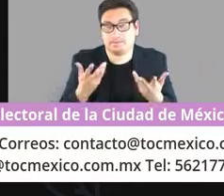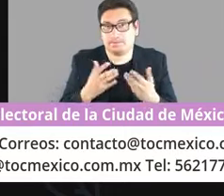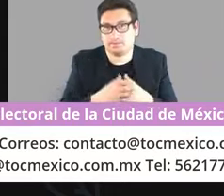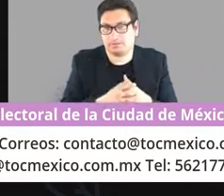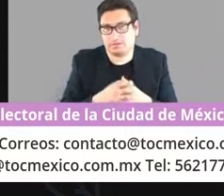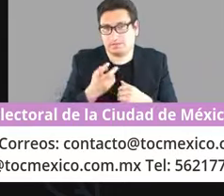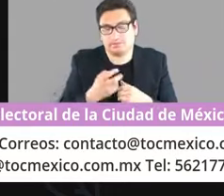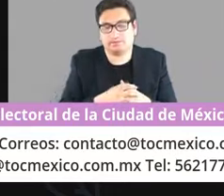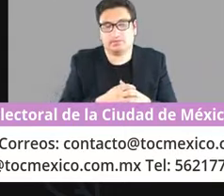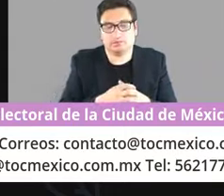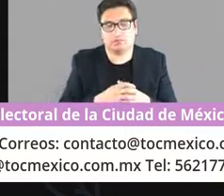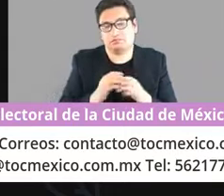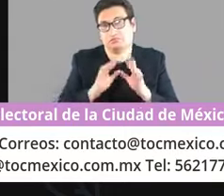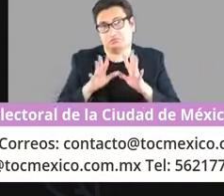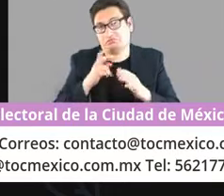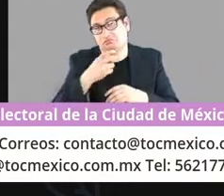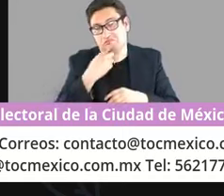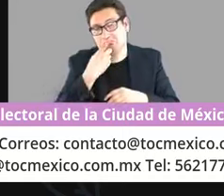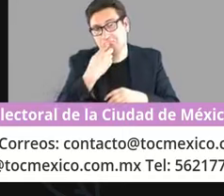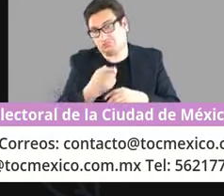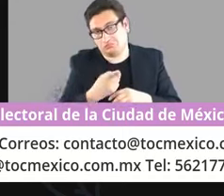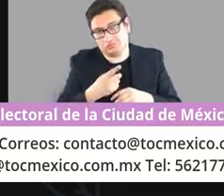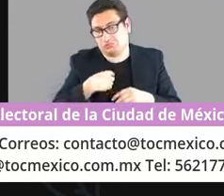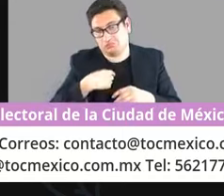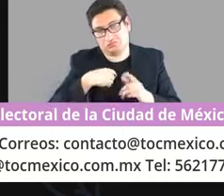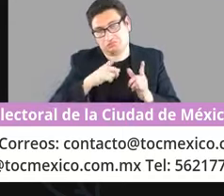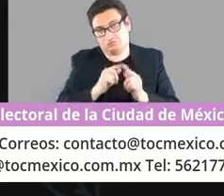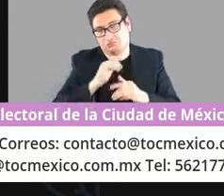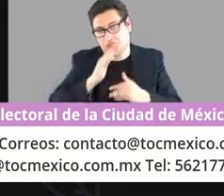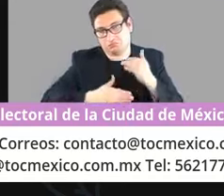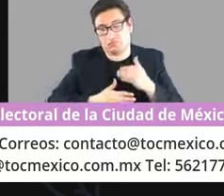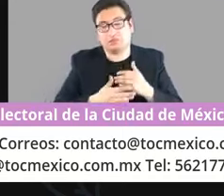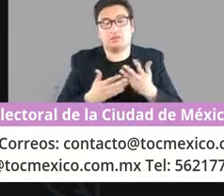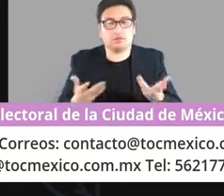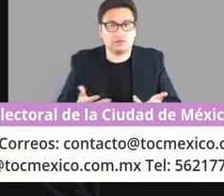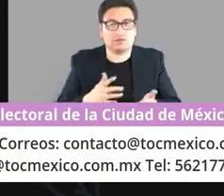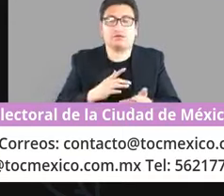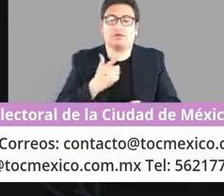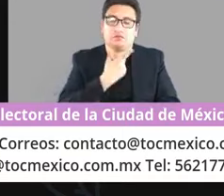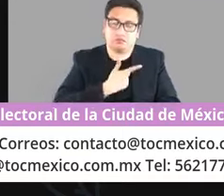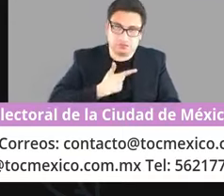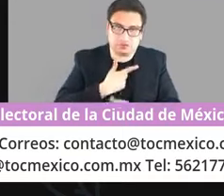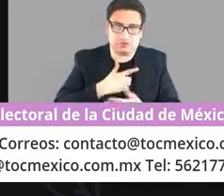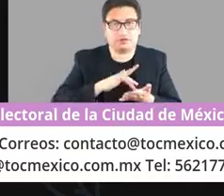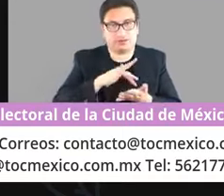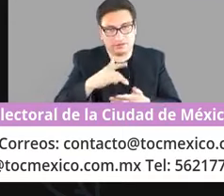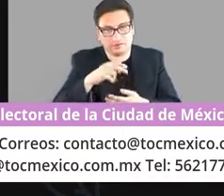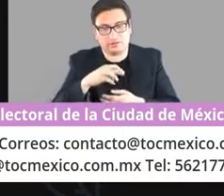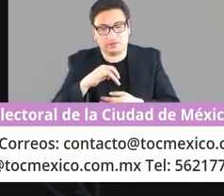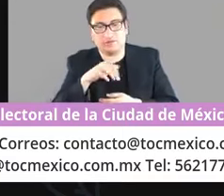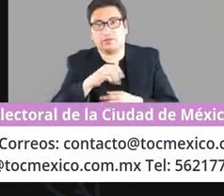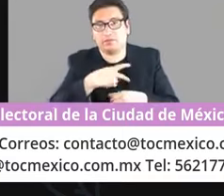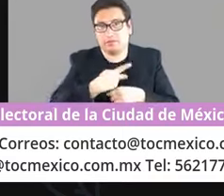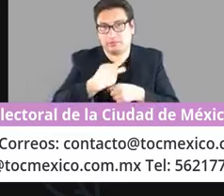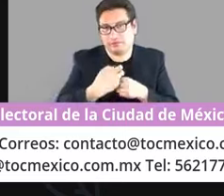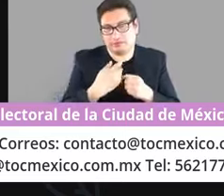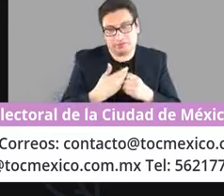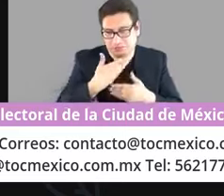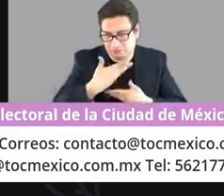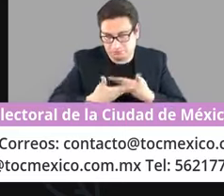claro. Eso sería ahora sí que todo por mi parte y fue un placer y muchas gracias, Norma, ahora sí por la invitación y quedo a sus